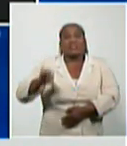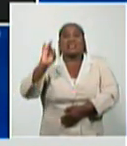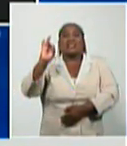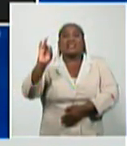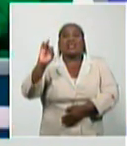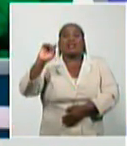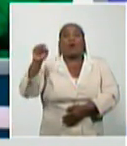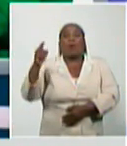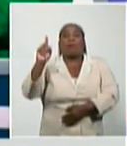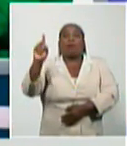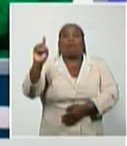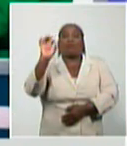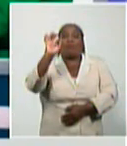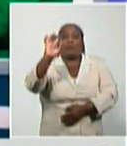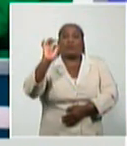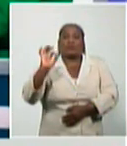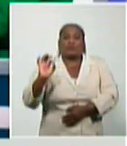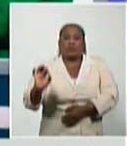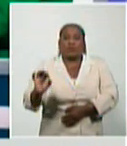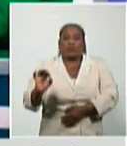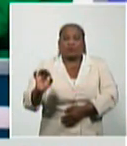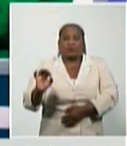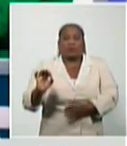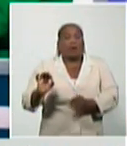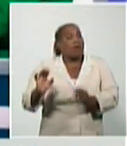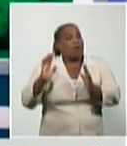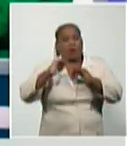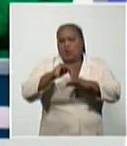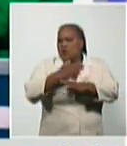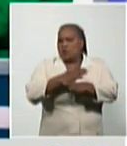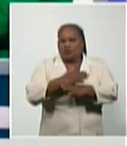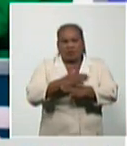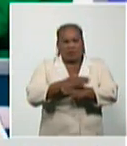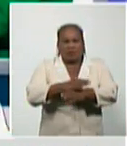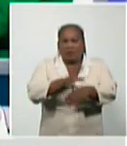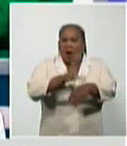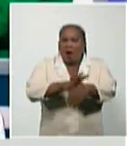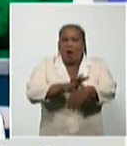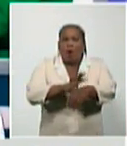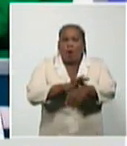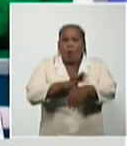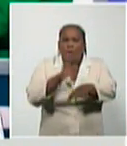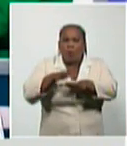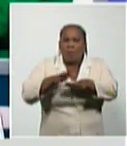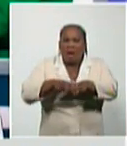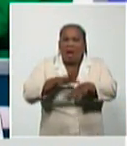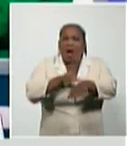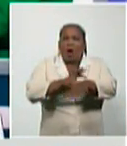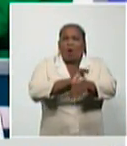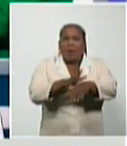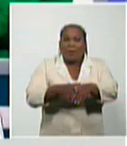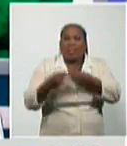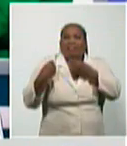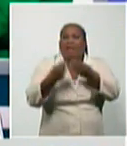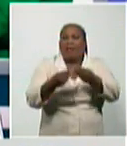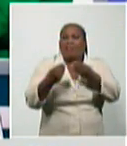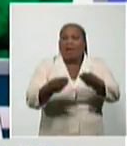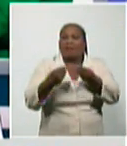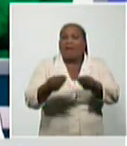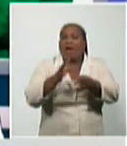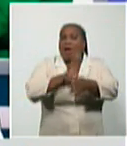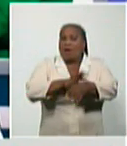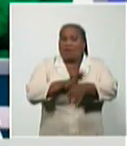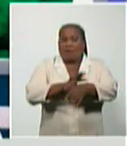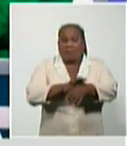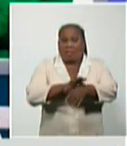7,1%. No estamos diciendo que la COVID es causa de estas enfermedades. En algunas